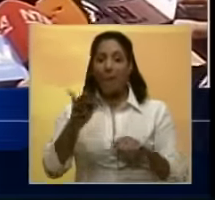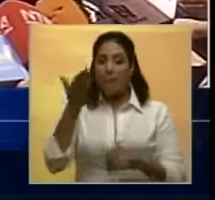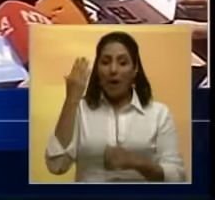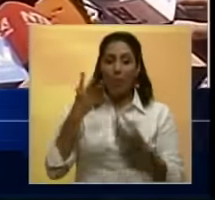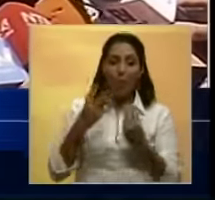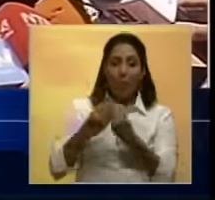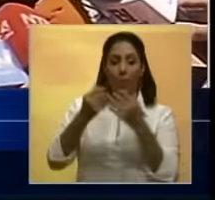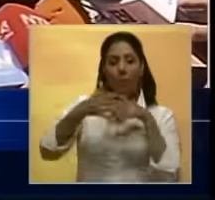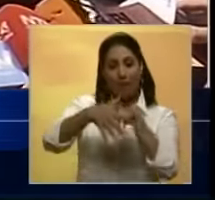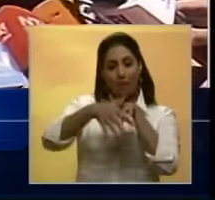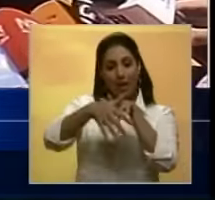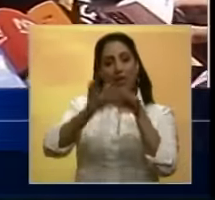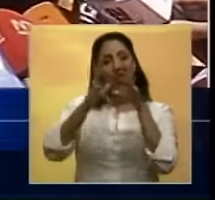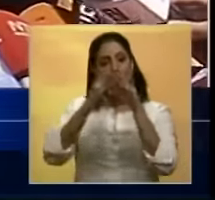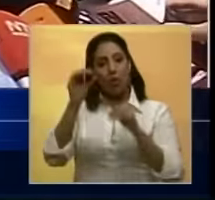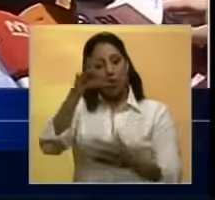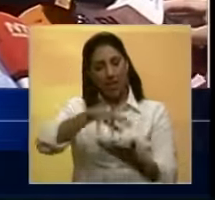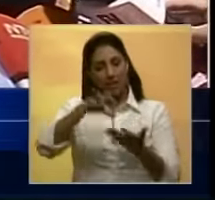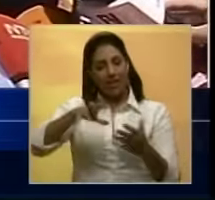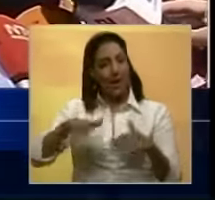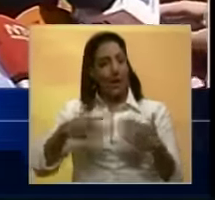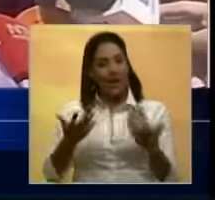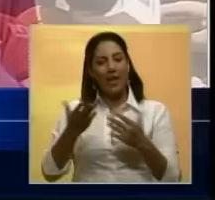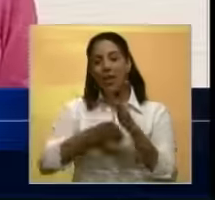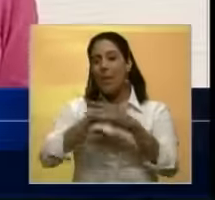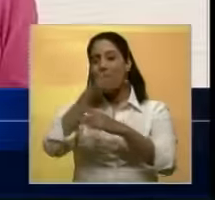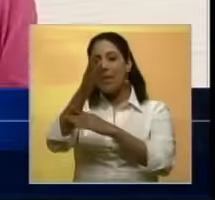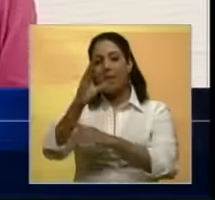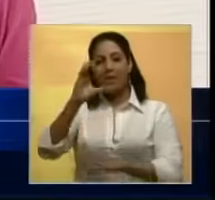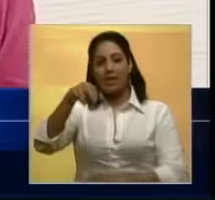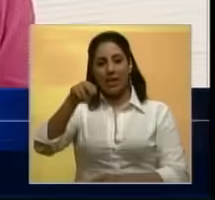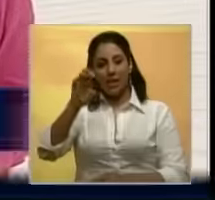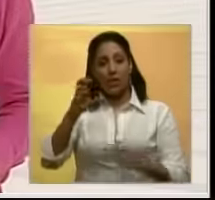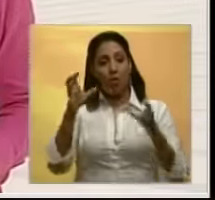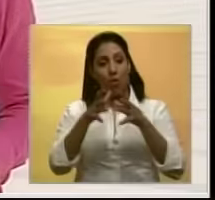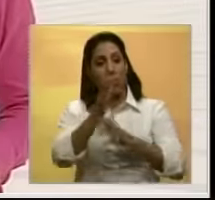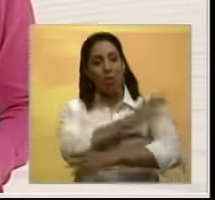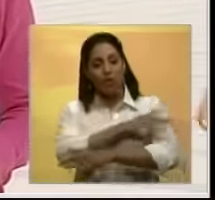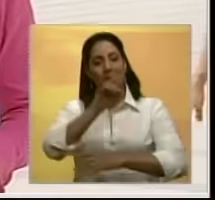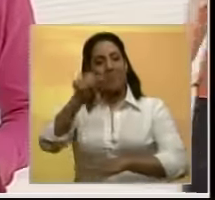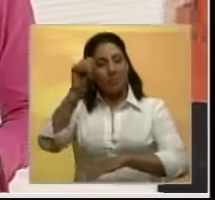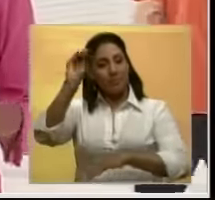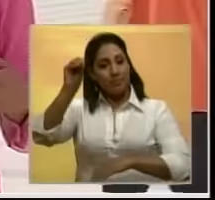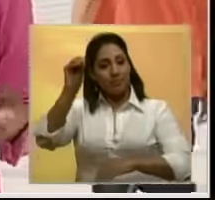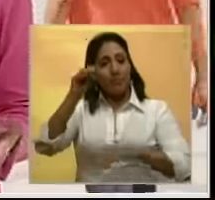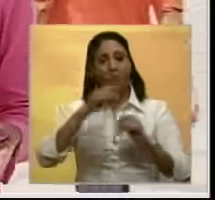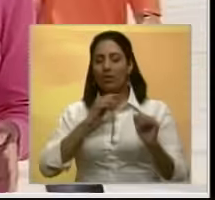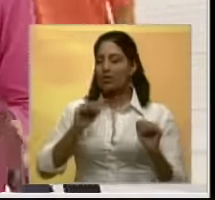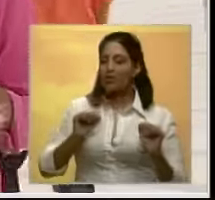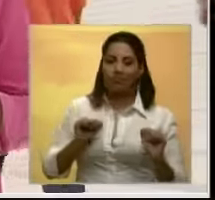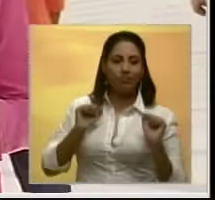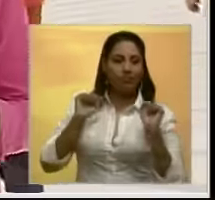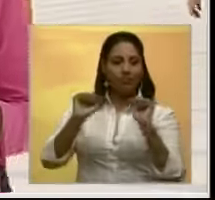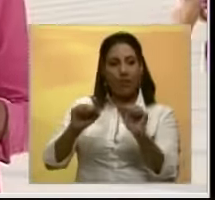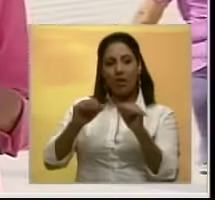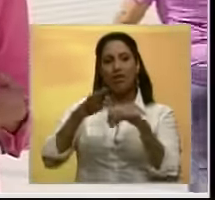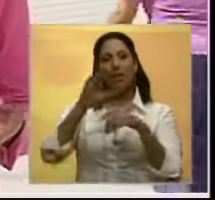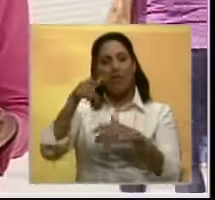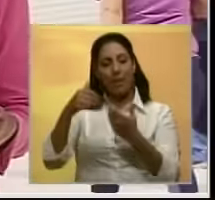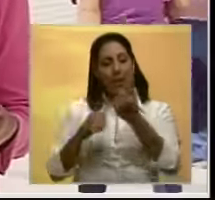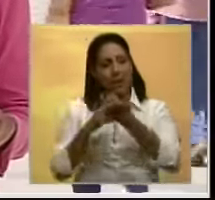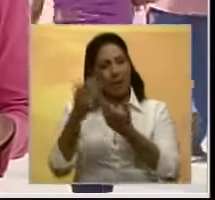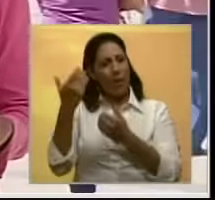a acompañar esta movilización en todos los estados para llegar al CNE. Los dirigentes de oposición también manifestaron su rechazo y su apoyo